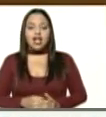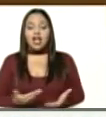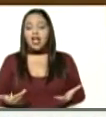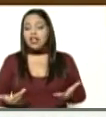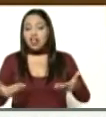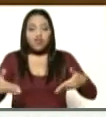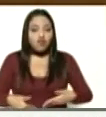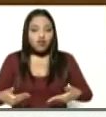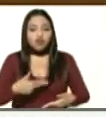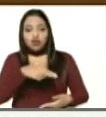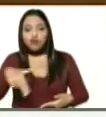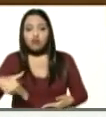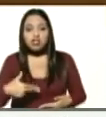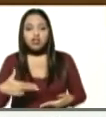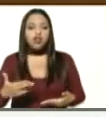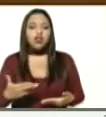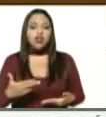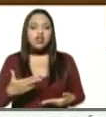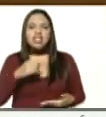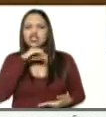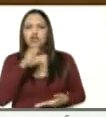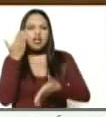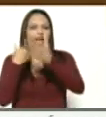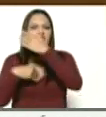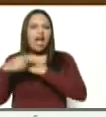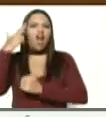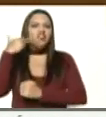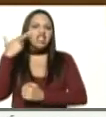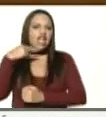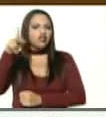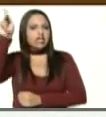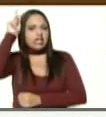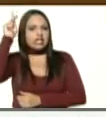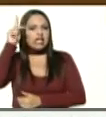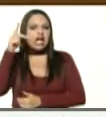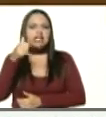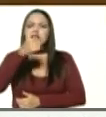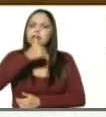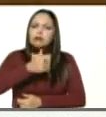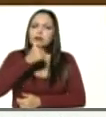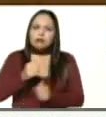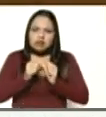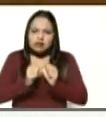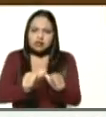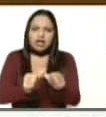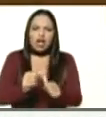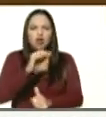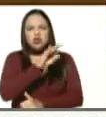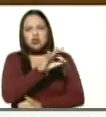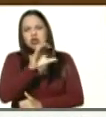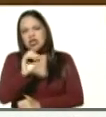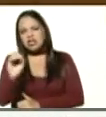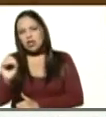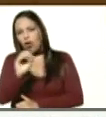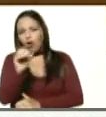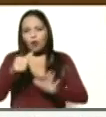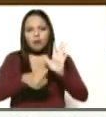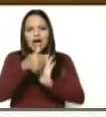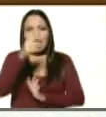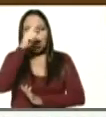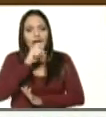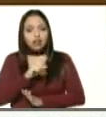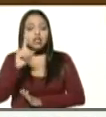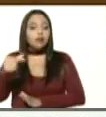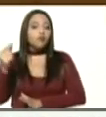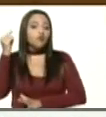ancestros africanos e indígenas que resistieron en el primer momento por 300 y tantos años, y por los hombres